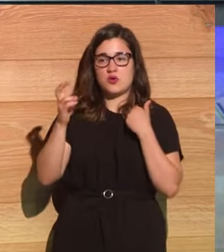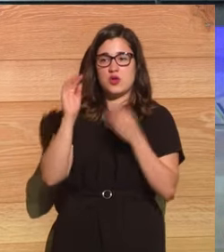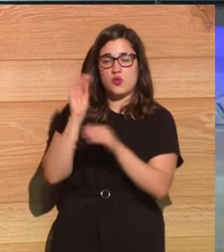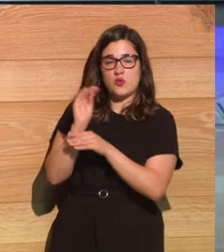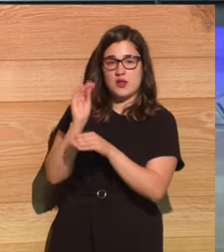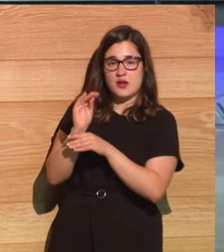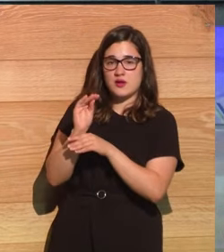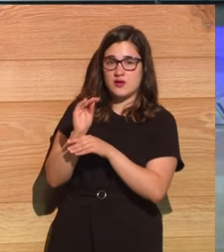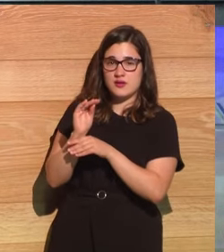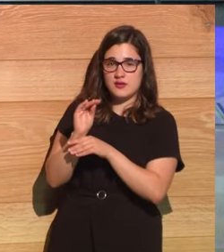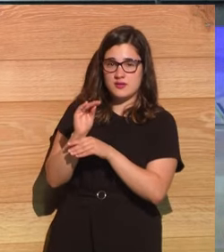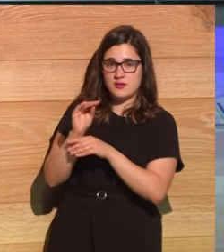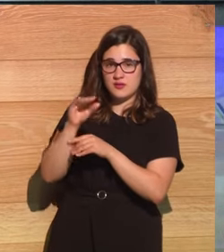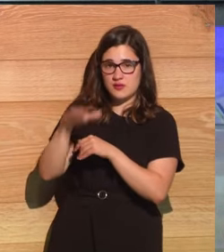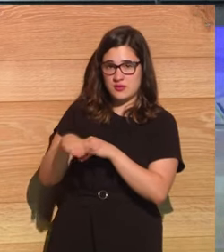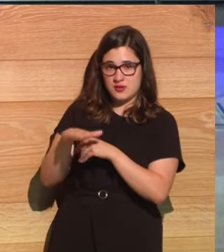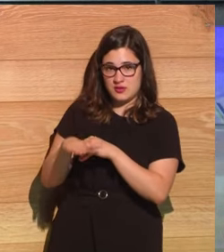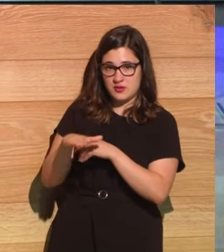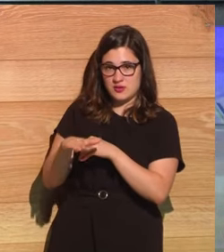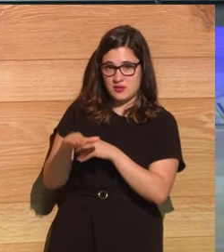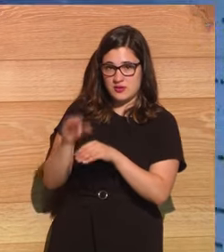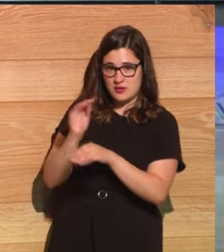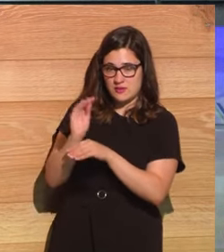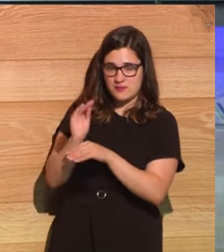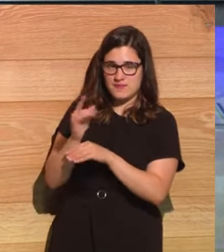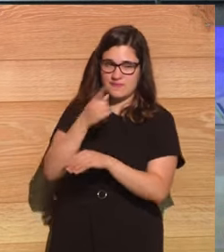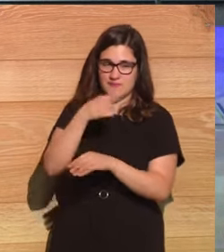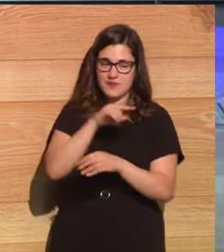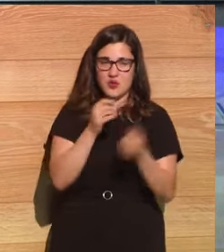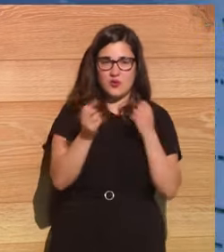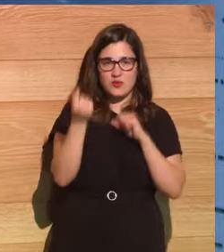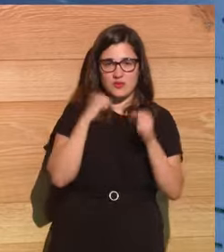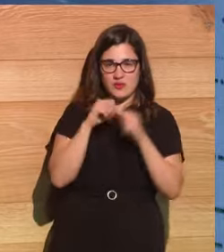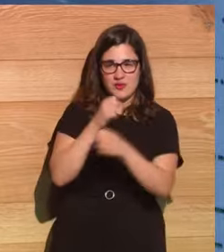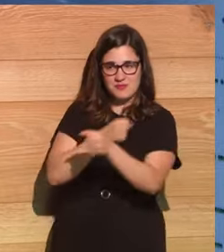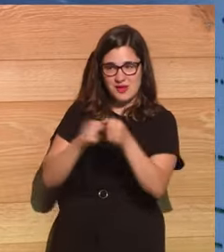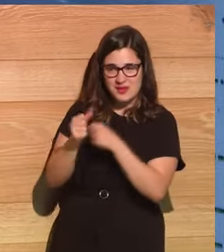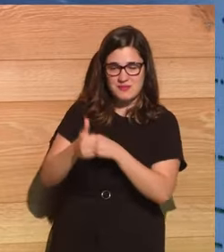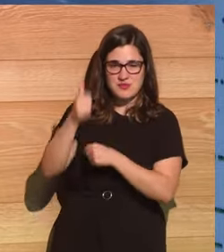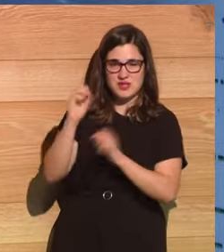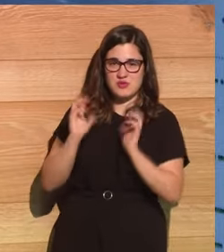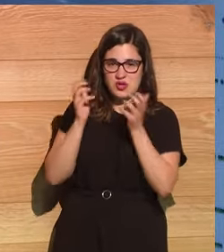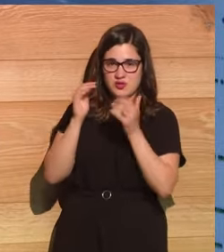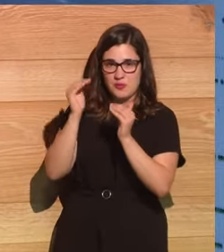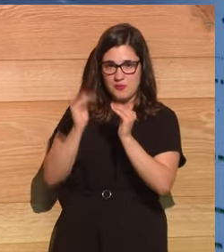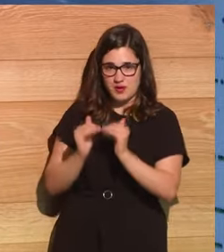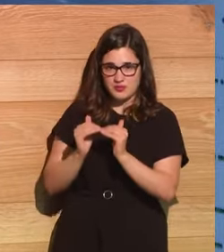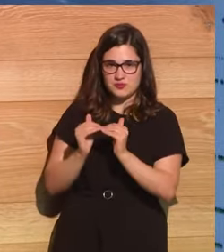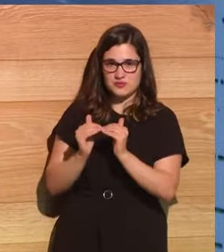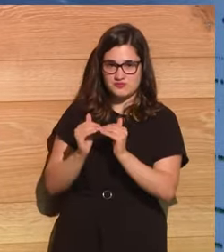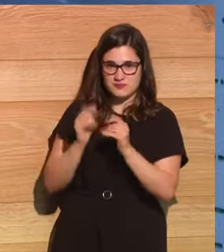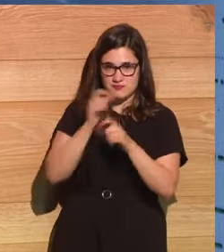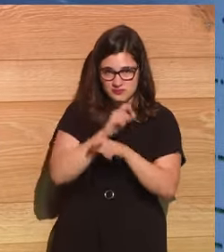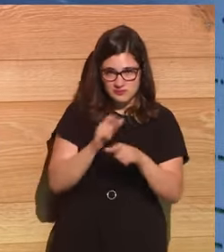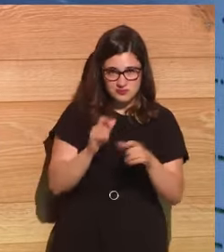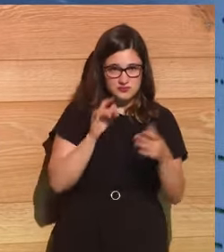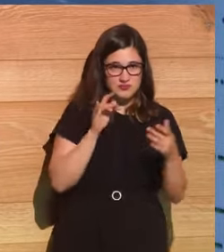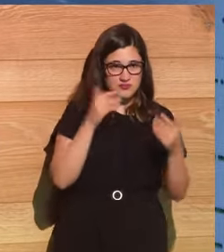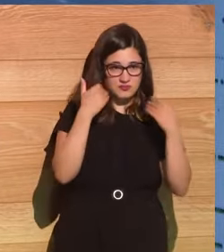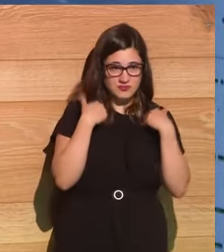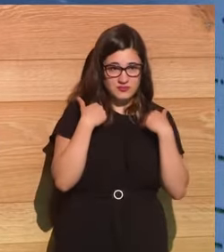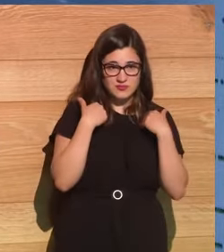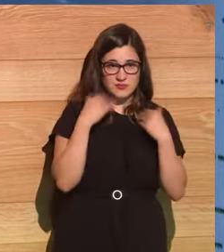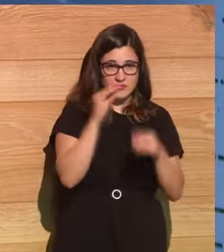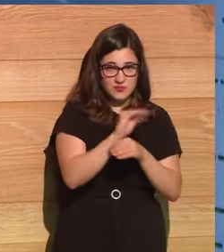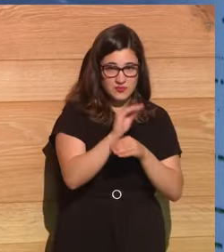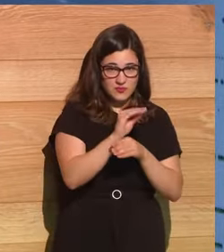o de un menor, desarrollaban comportamientos mucho más empáticos y menos violentos que los que no tenían ningún tipo de